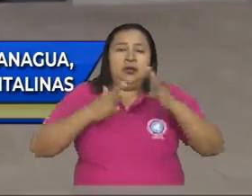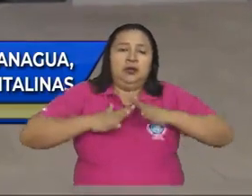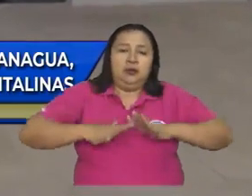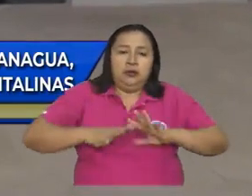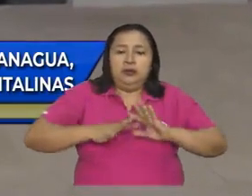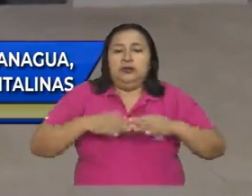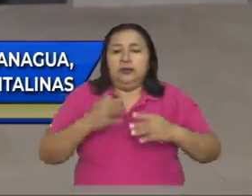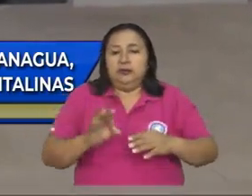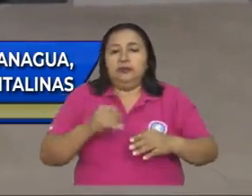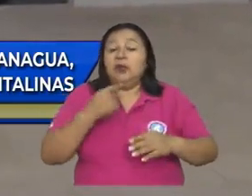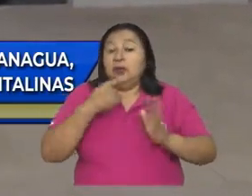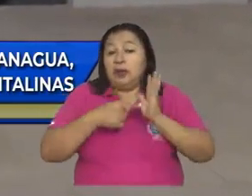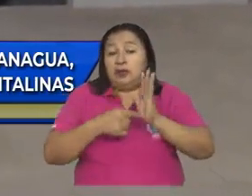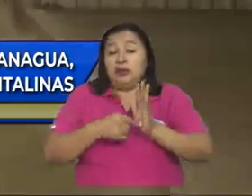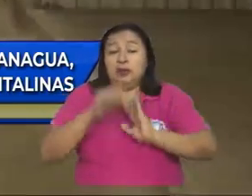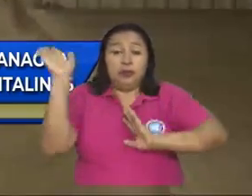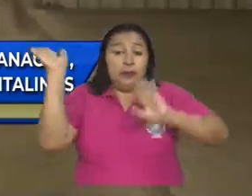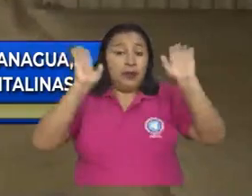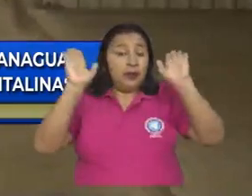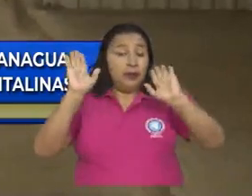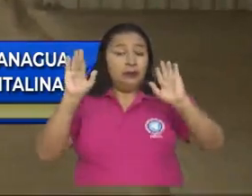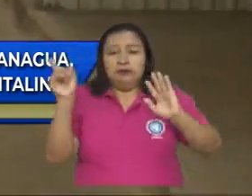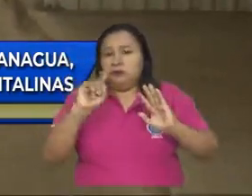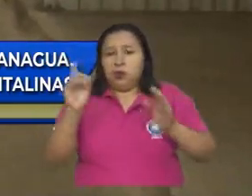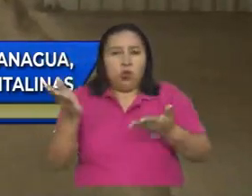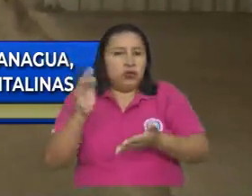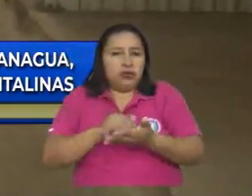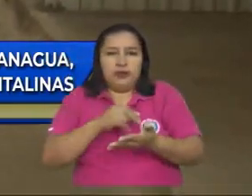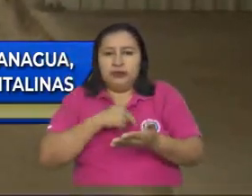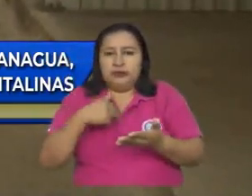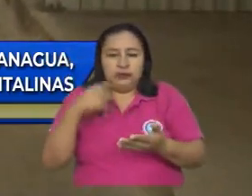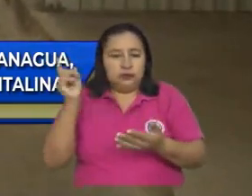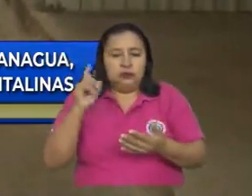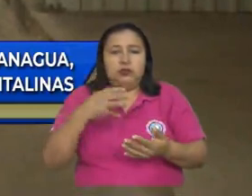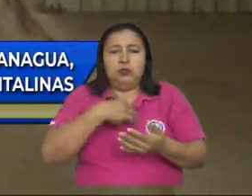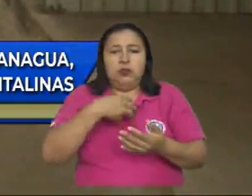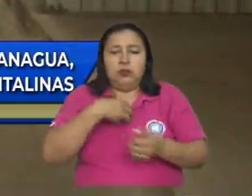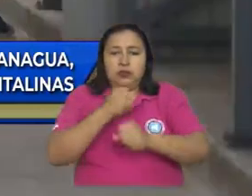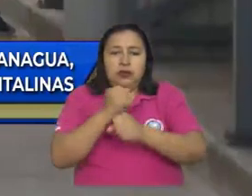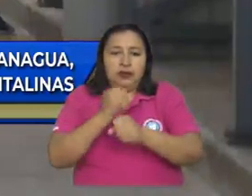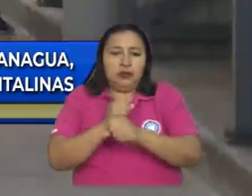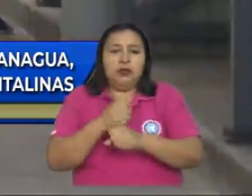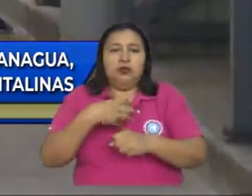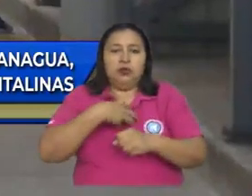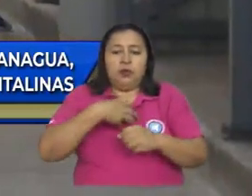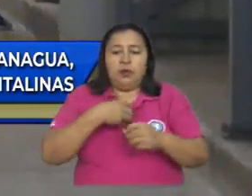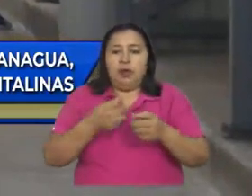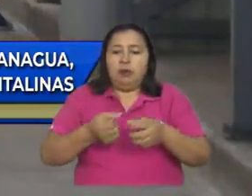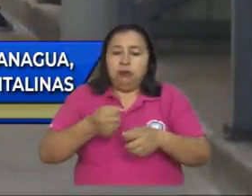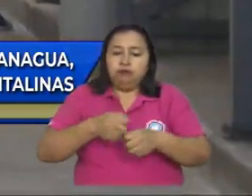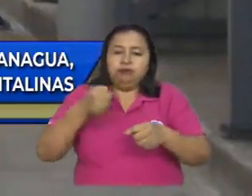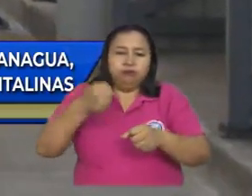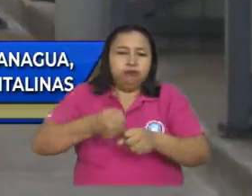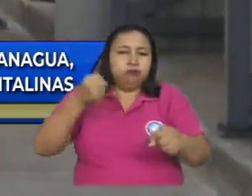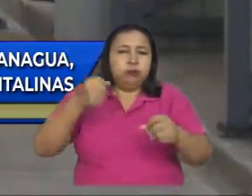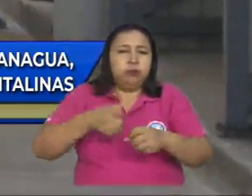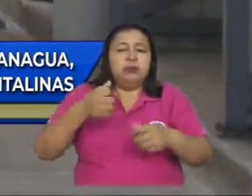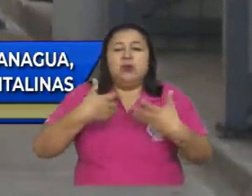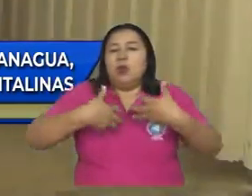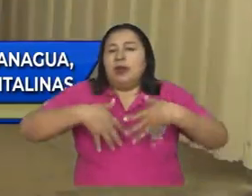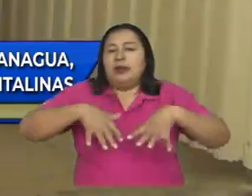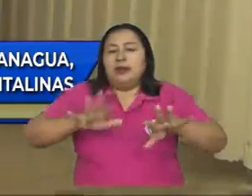tranquilidad. Eso que nos pasó en el mercado, pues no vuelve a suceder. Eso tiene su propia planta, su propia bomba para evitar